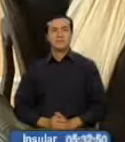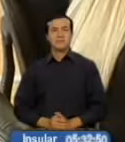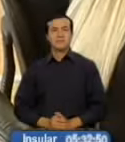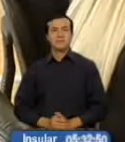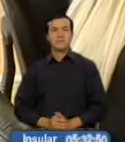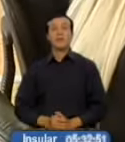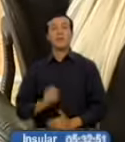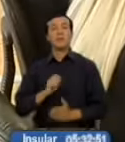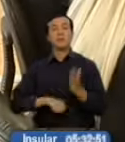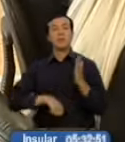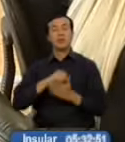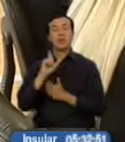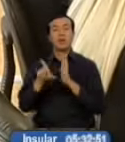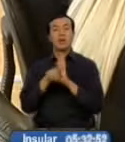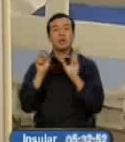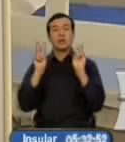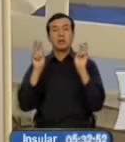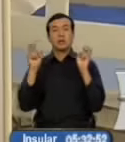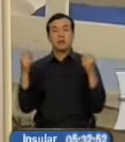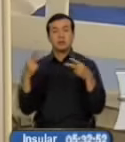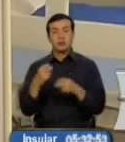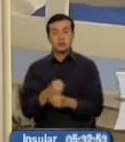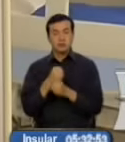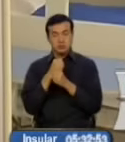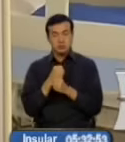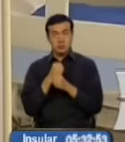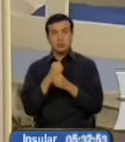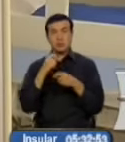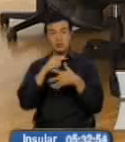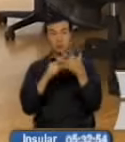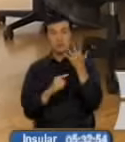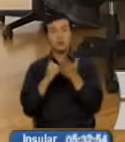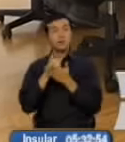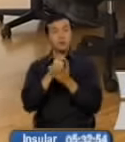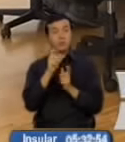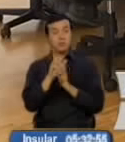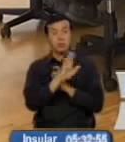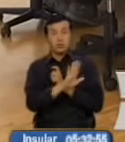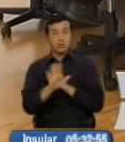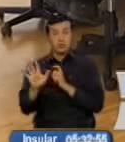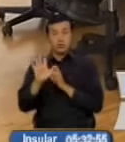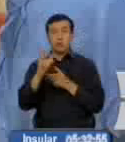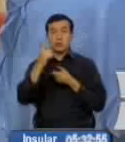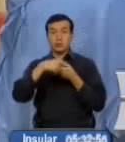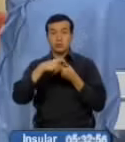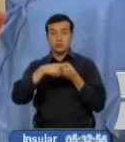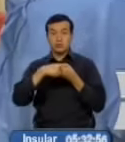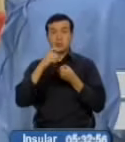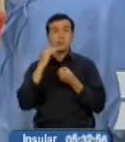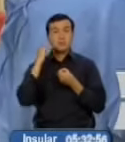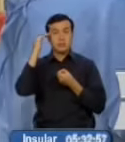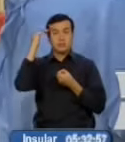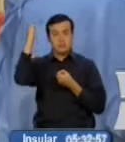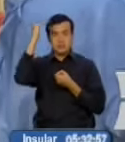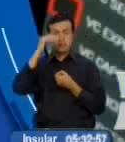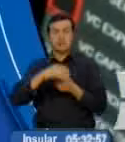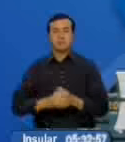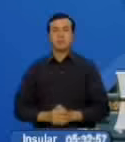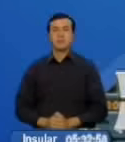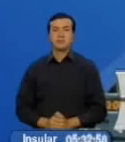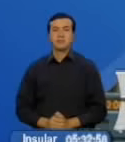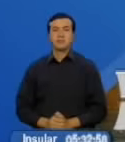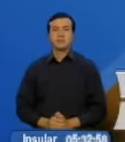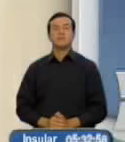Fue aprobada la ley de medicina prepagada. Esta ampliará los beneficios del seguro privado para personas de la tercera edad.